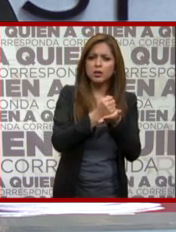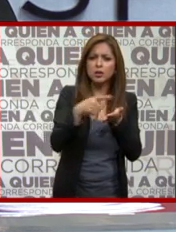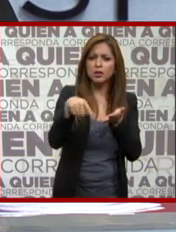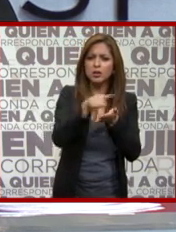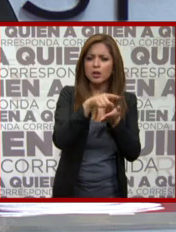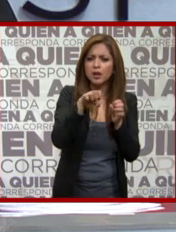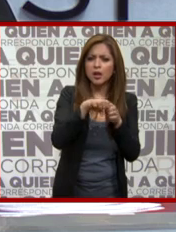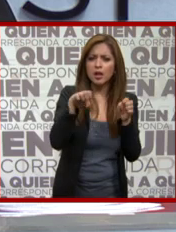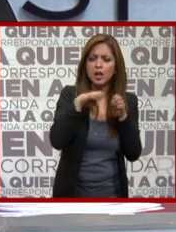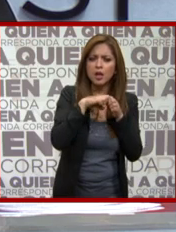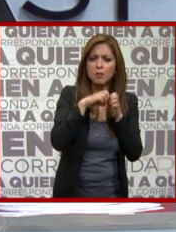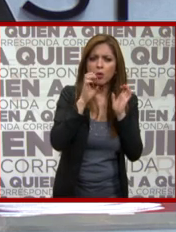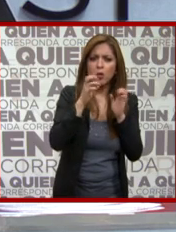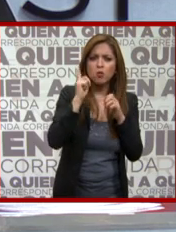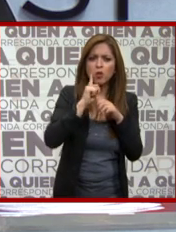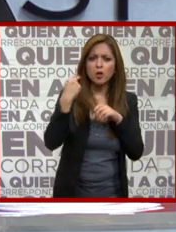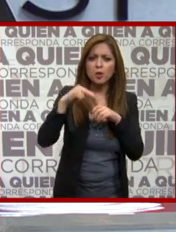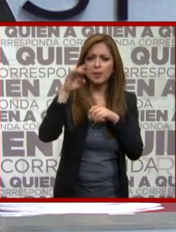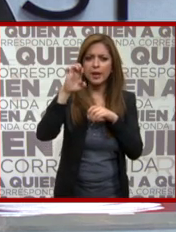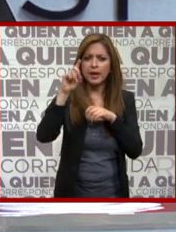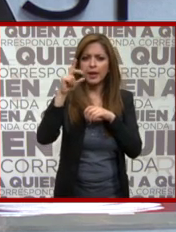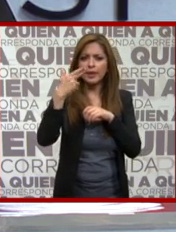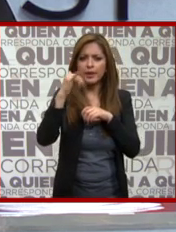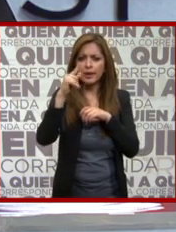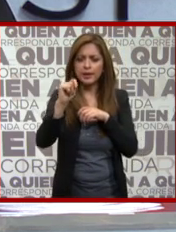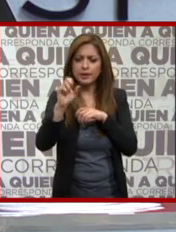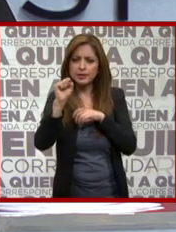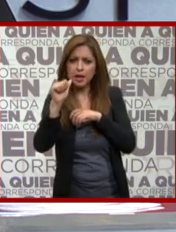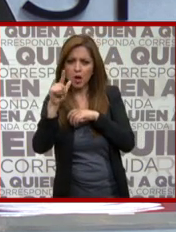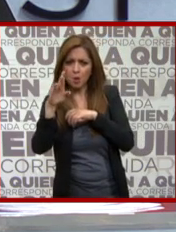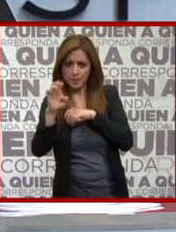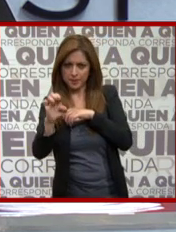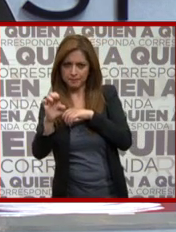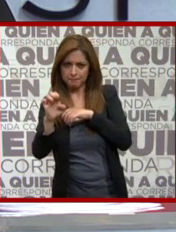todo el equipo. Edith Salomé.